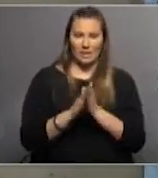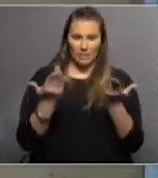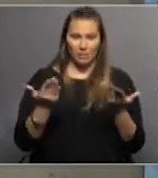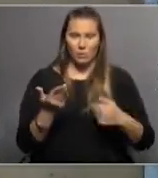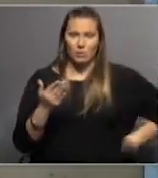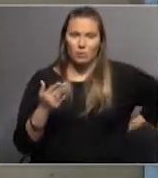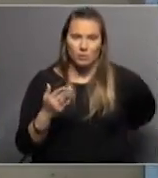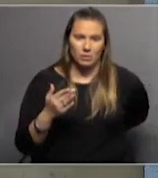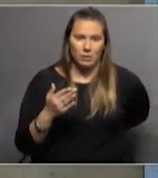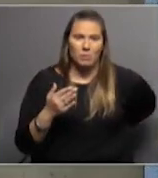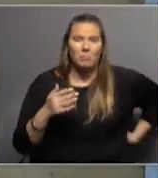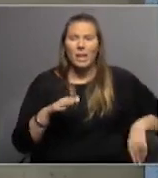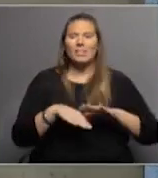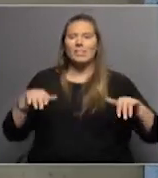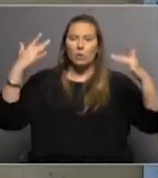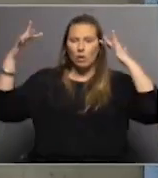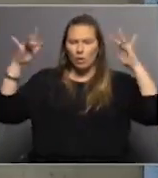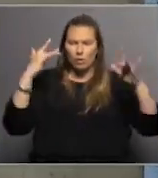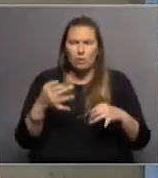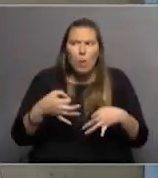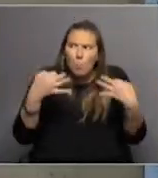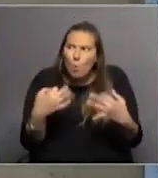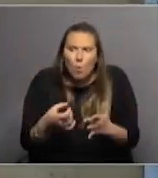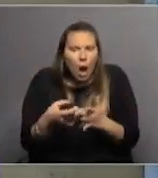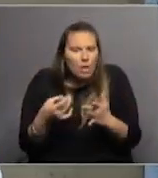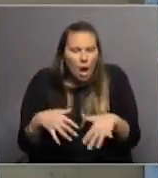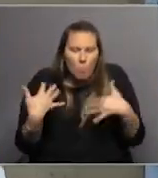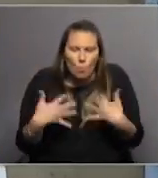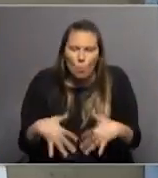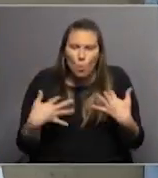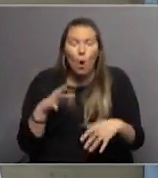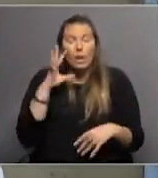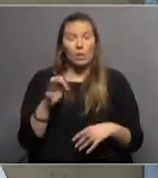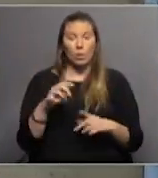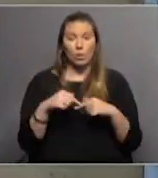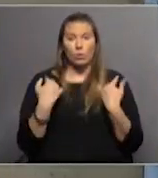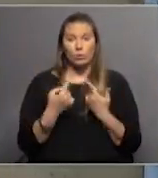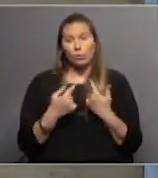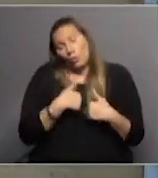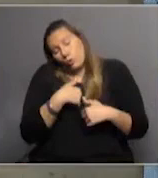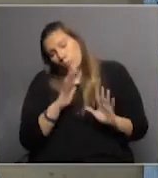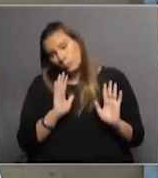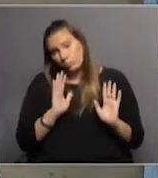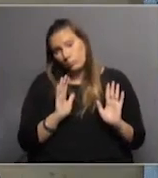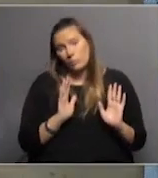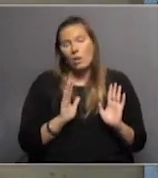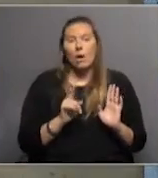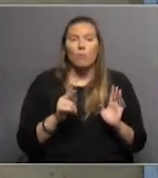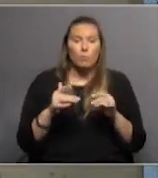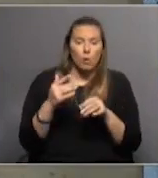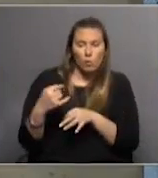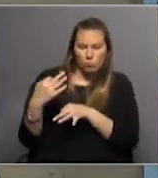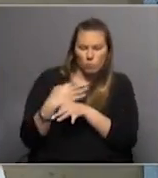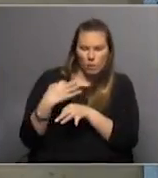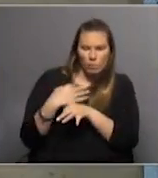jóvenes muy buenos y muy bien hechos. Que creo que también nosotros, o por lo menos yo, fuimos educados